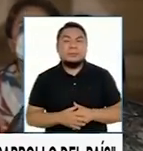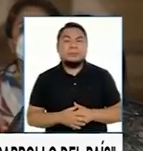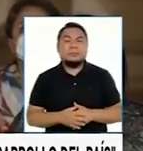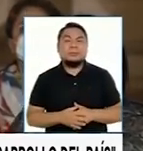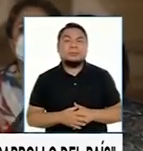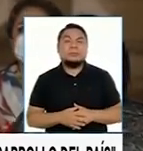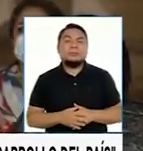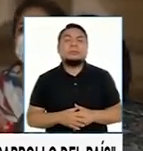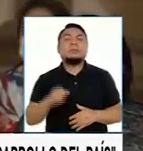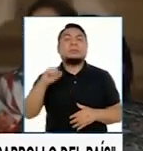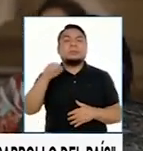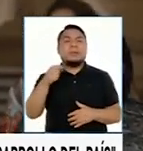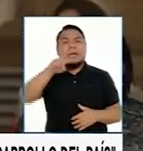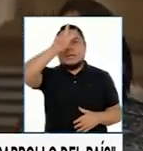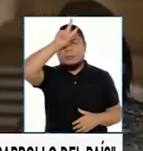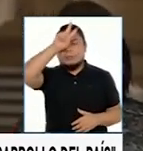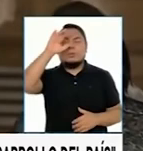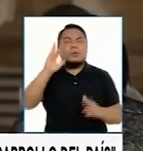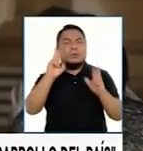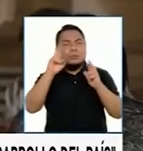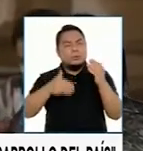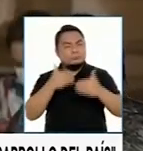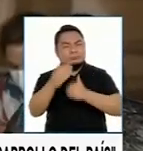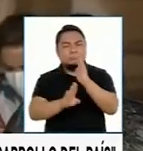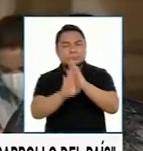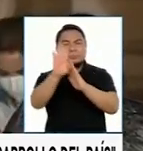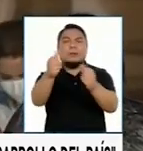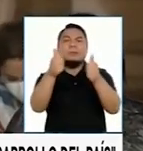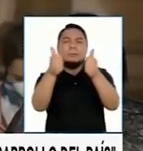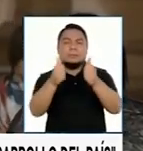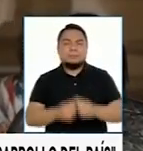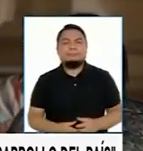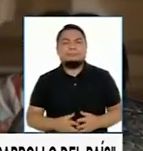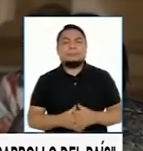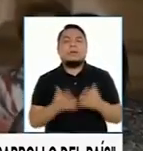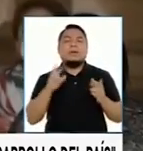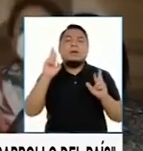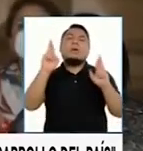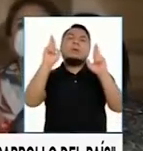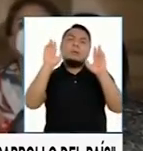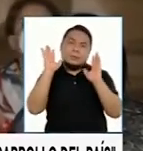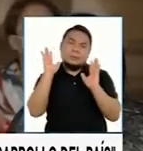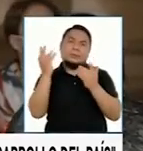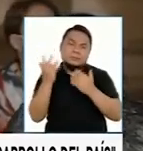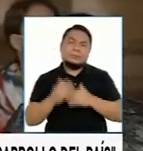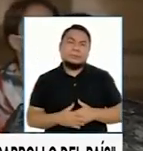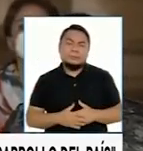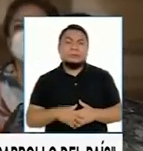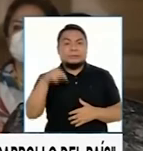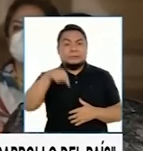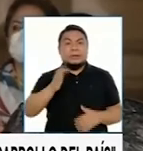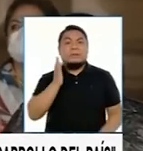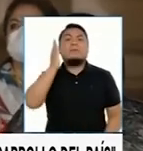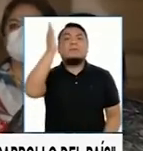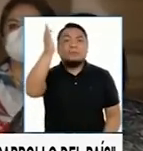una prórroga o poder seguir operando durante más tiempo que el que permite este nuevo diseño institucional de garantía o de